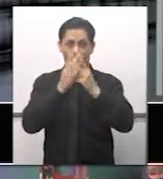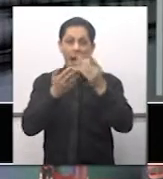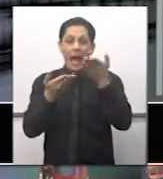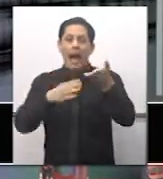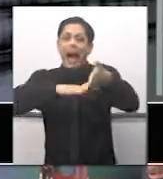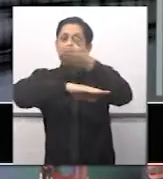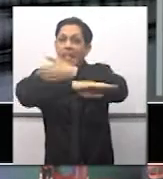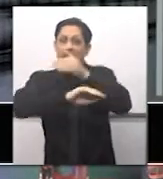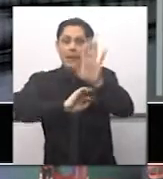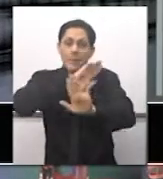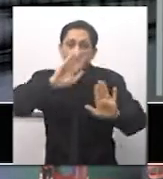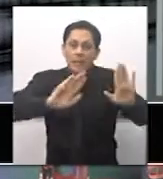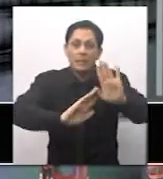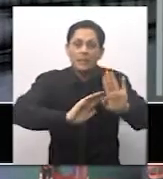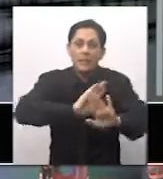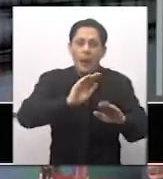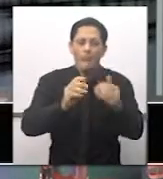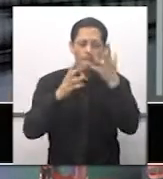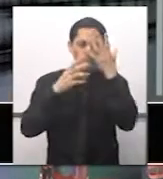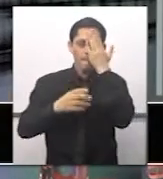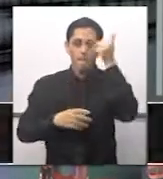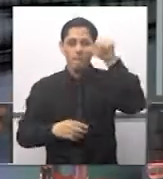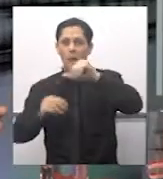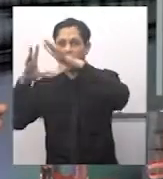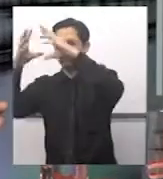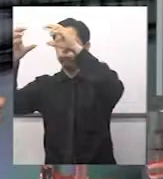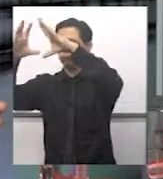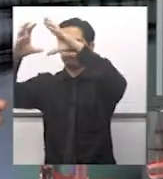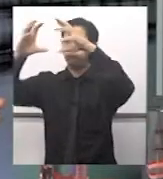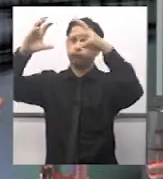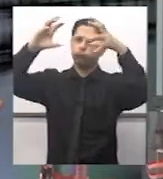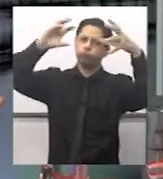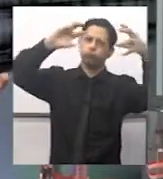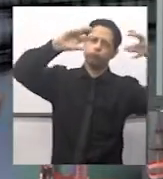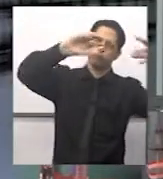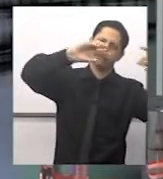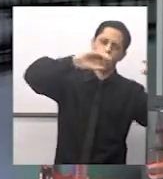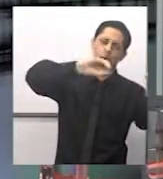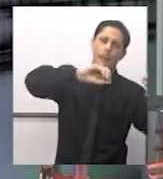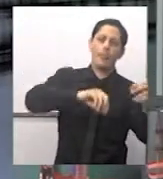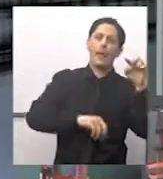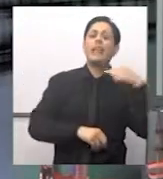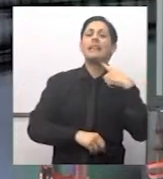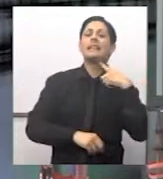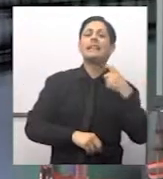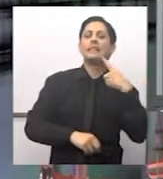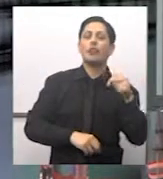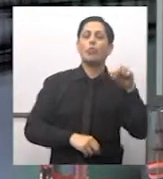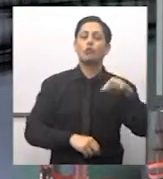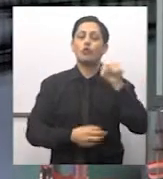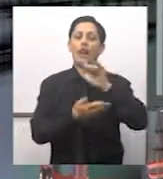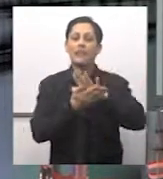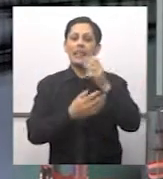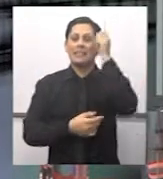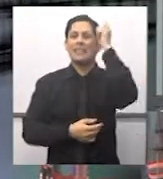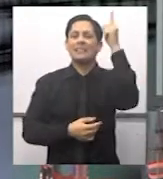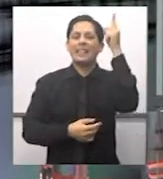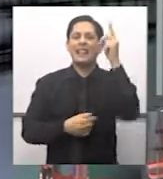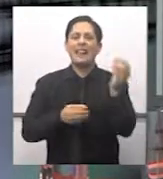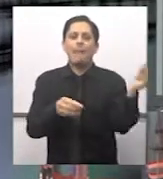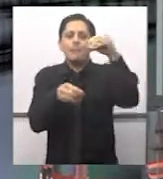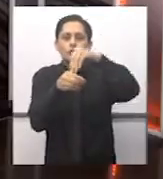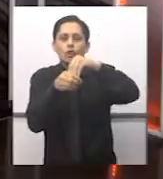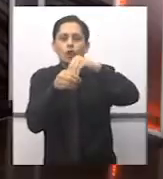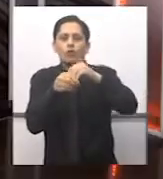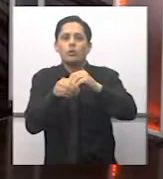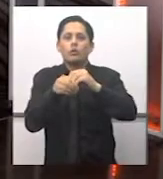empresas, cuando hay malas condiciones climáticas, cosa que aprendimos en Quintero Puchuncaví, logramos entender el tema de la inversión térmica como en